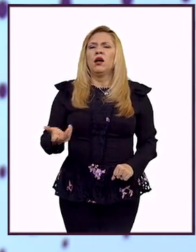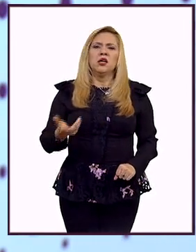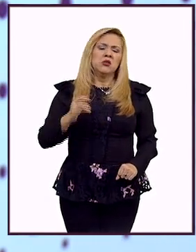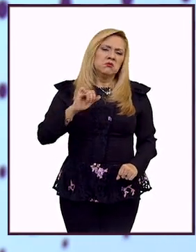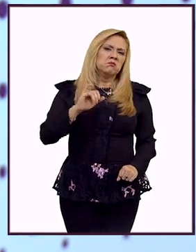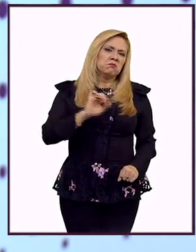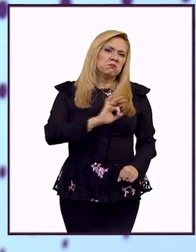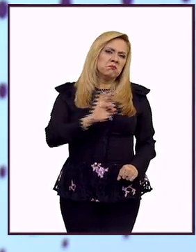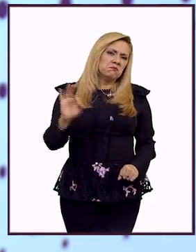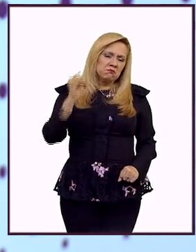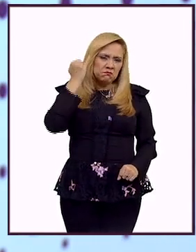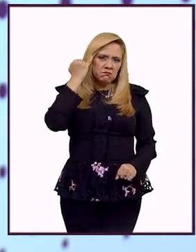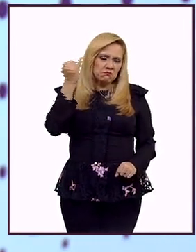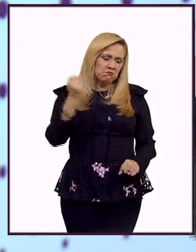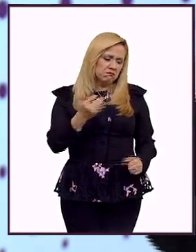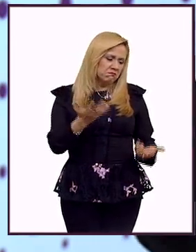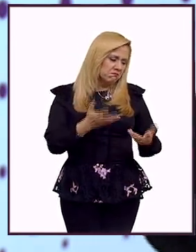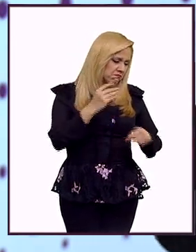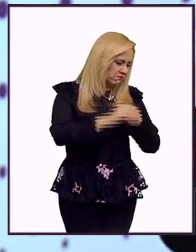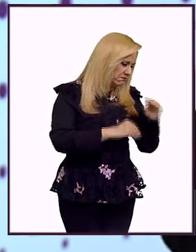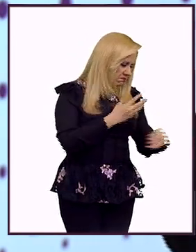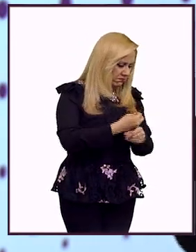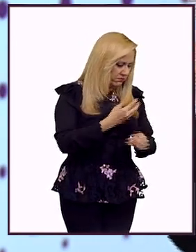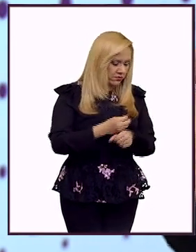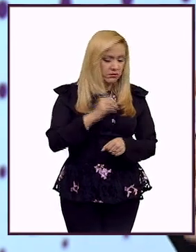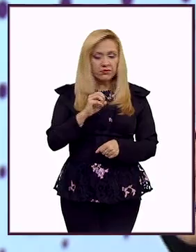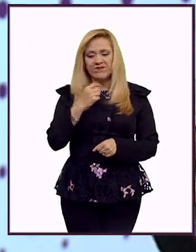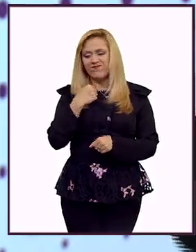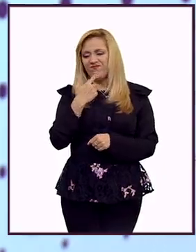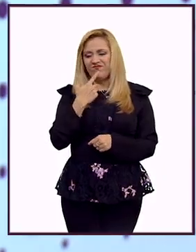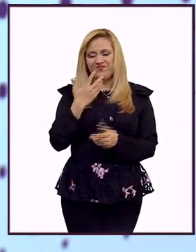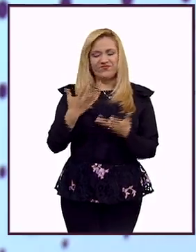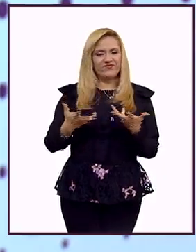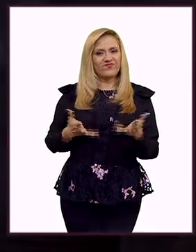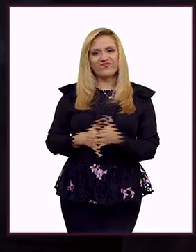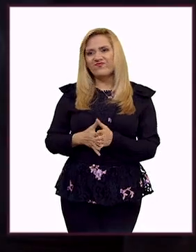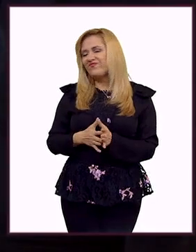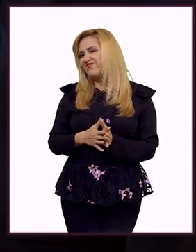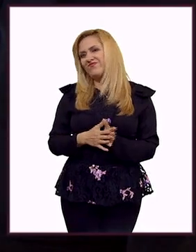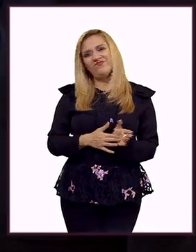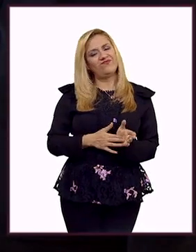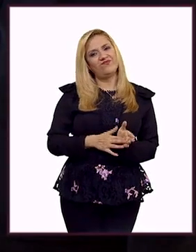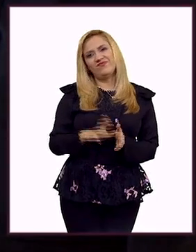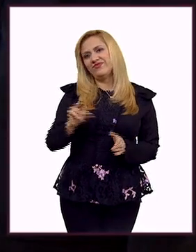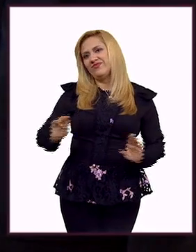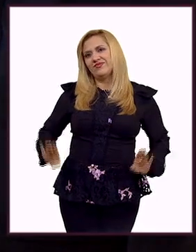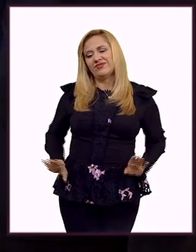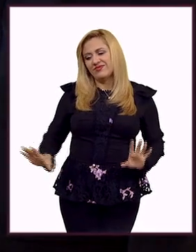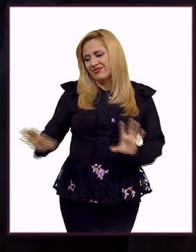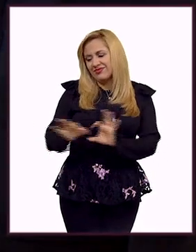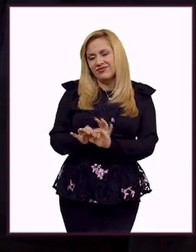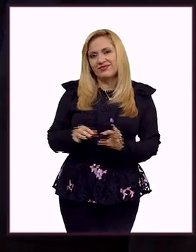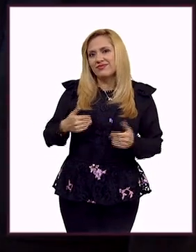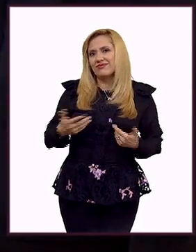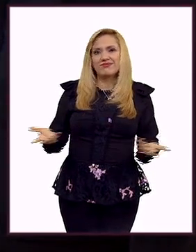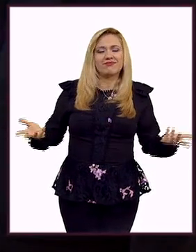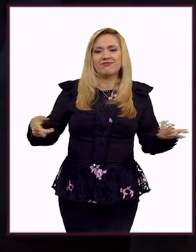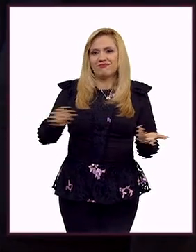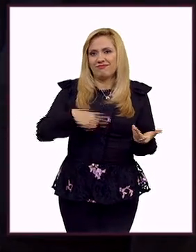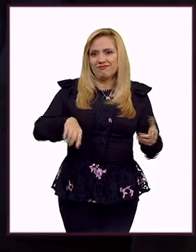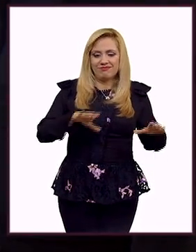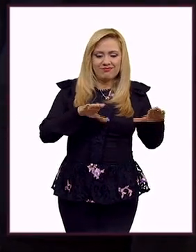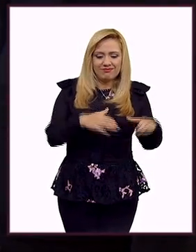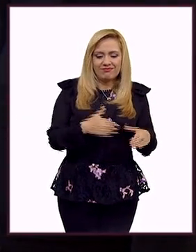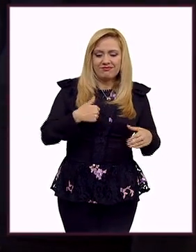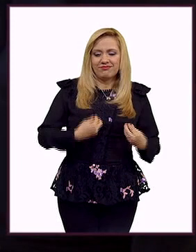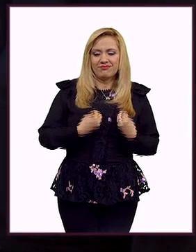de que sí podemos hacer esto, o estoy claro que ese proyecto no va de acuerdo a lo que yo he decidido, ¿no? Como población rural